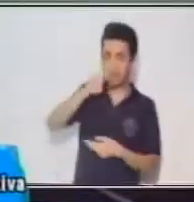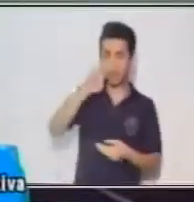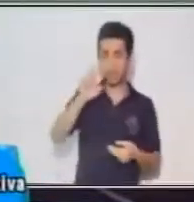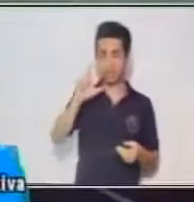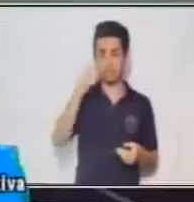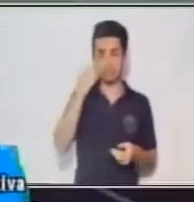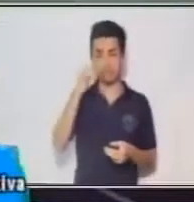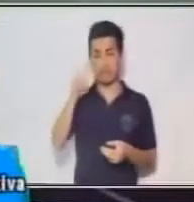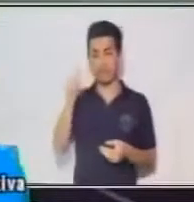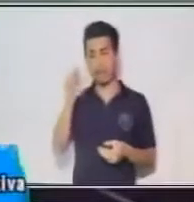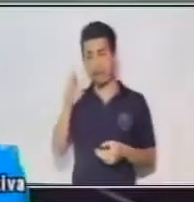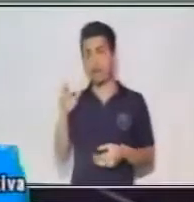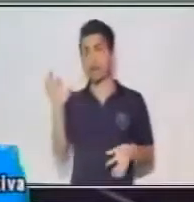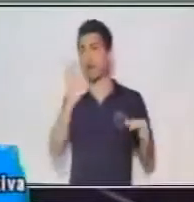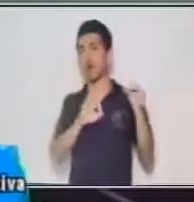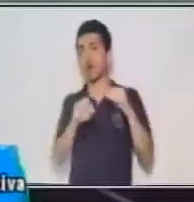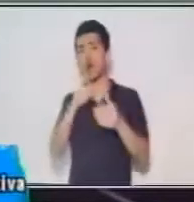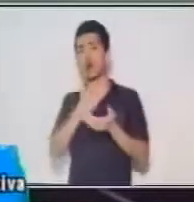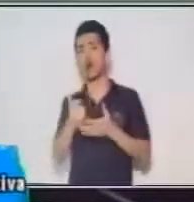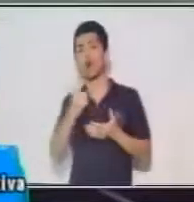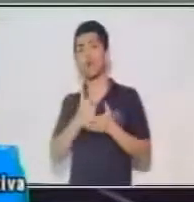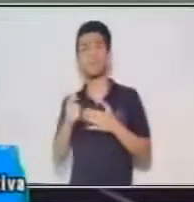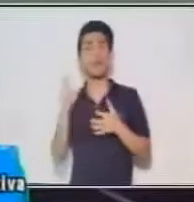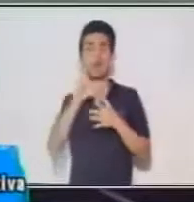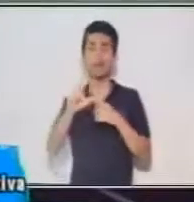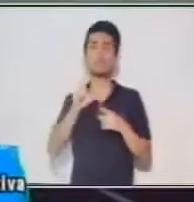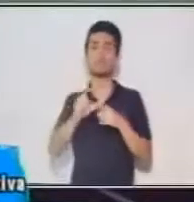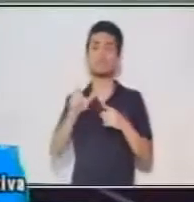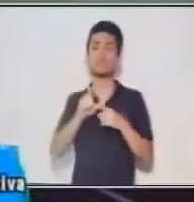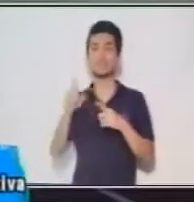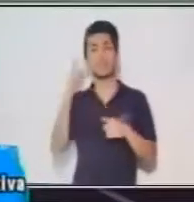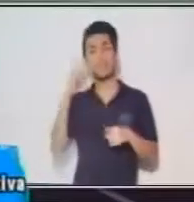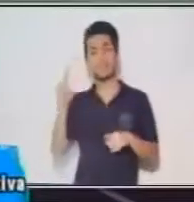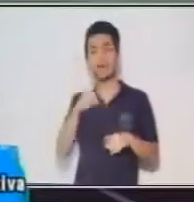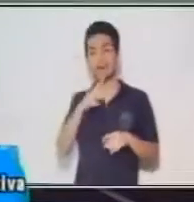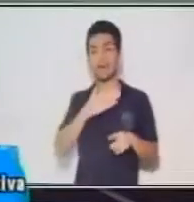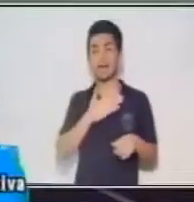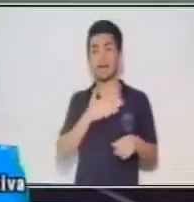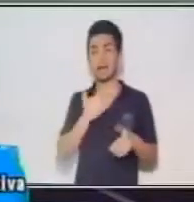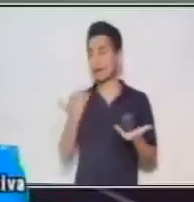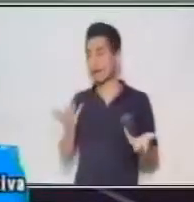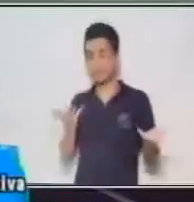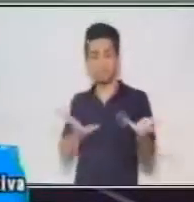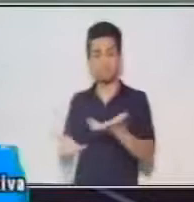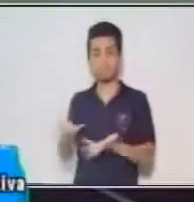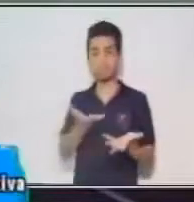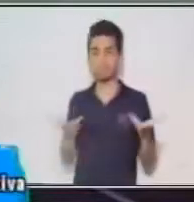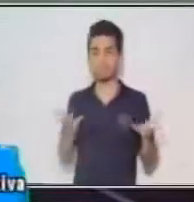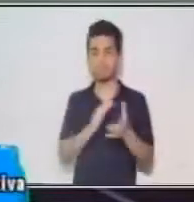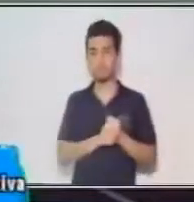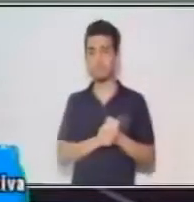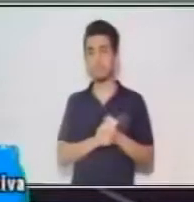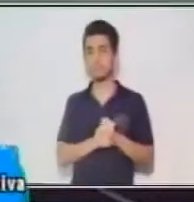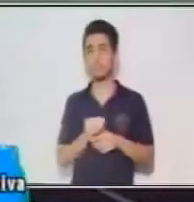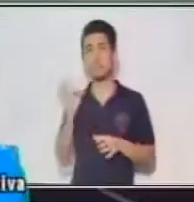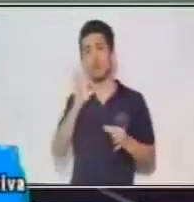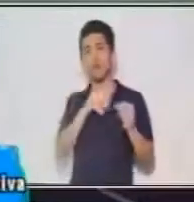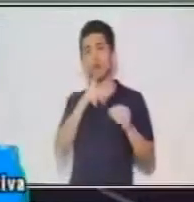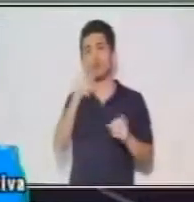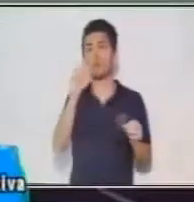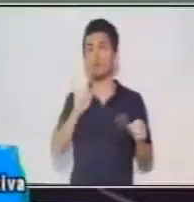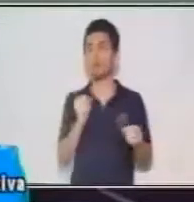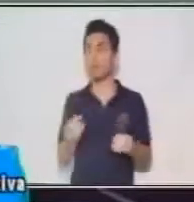que compremos ciertos objetos que están a nuestro alcance o bien que consumamos